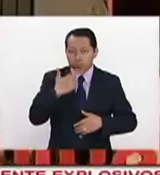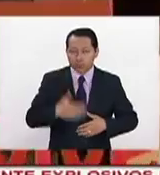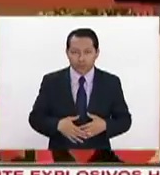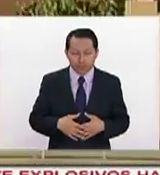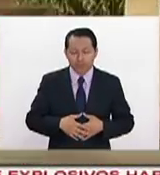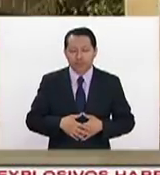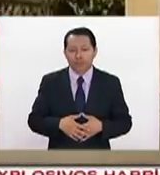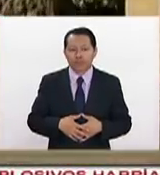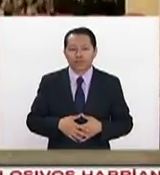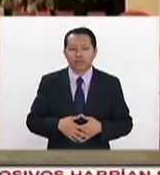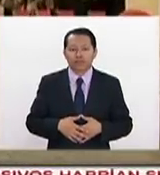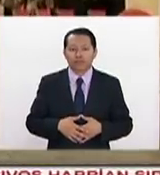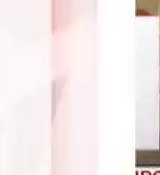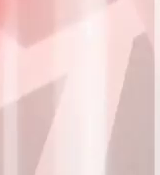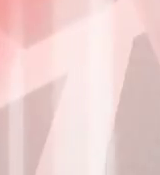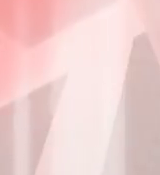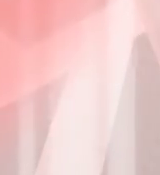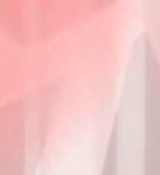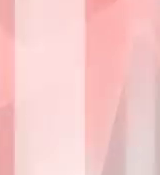Chihuahua.